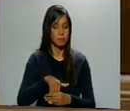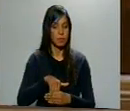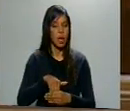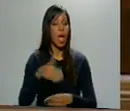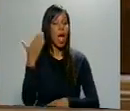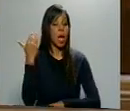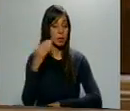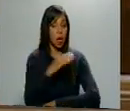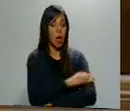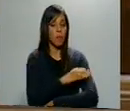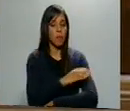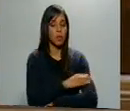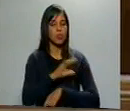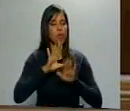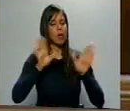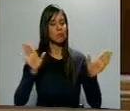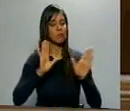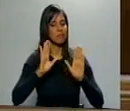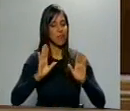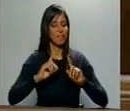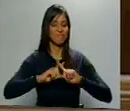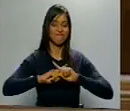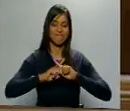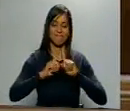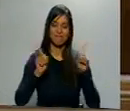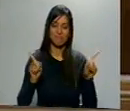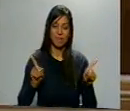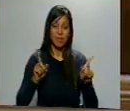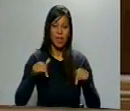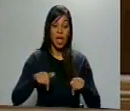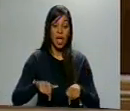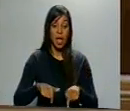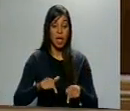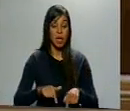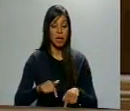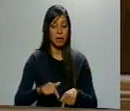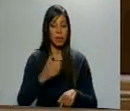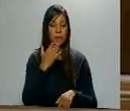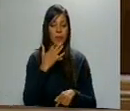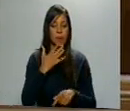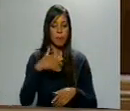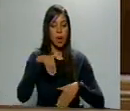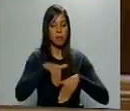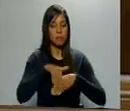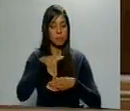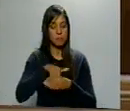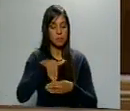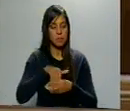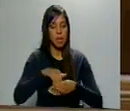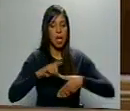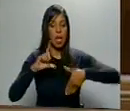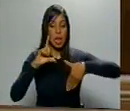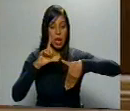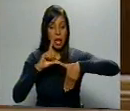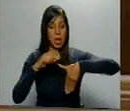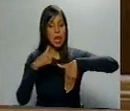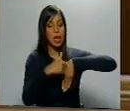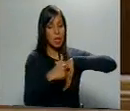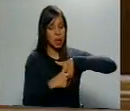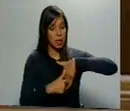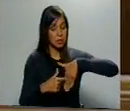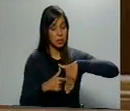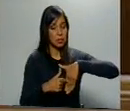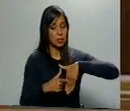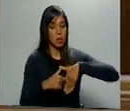Cuarta República, como ocurre en las elecciones de nuestra región aún hoy en día, donde